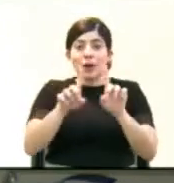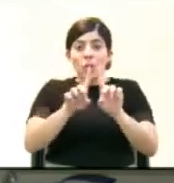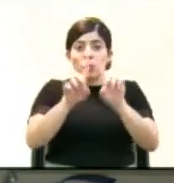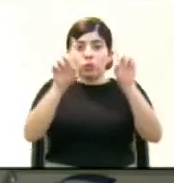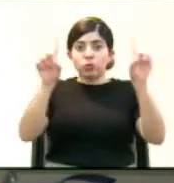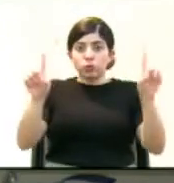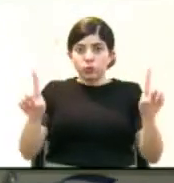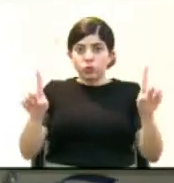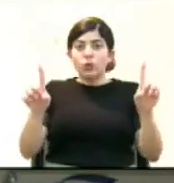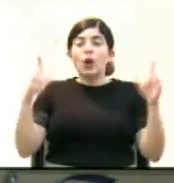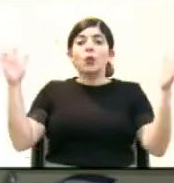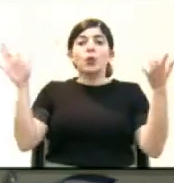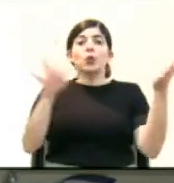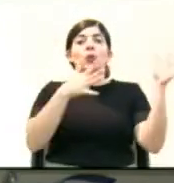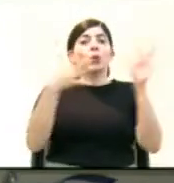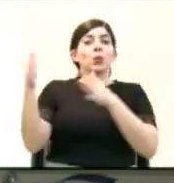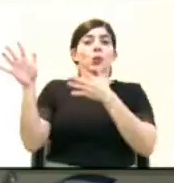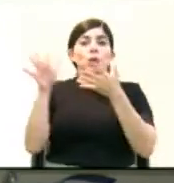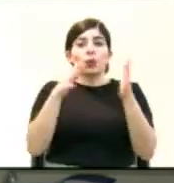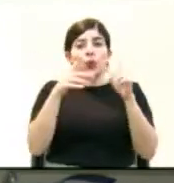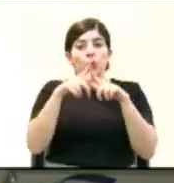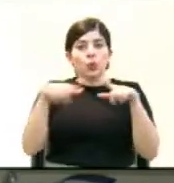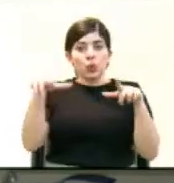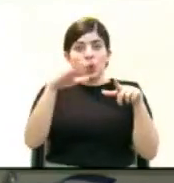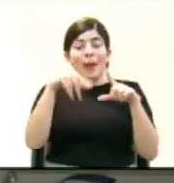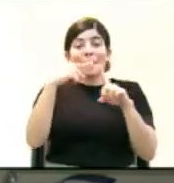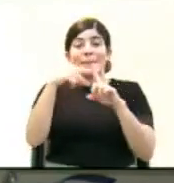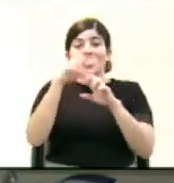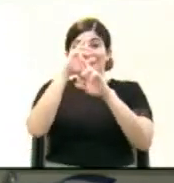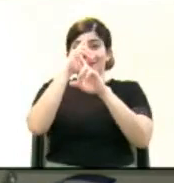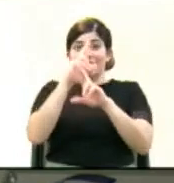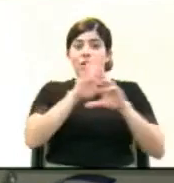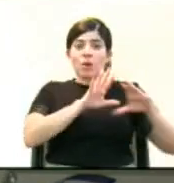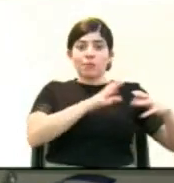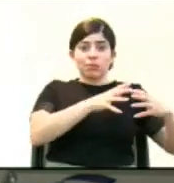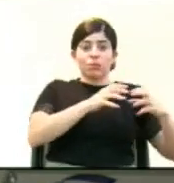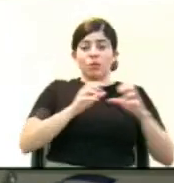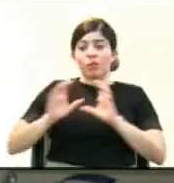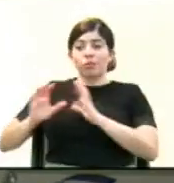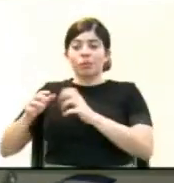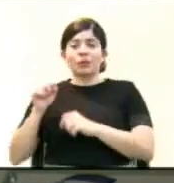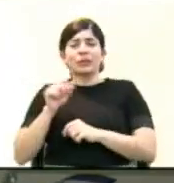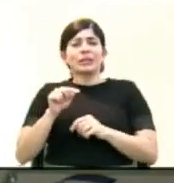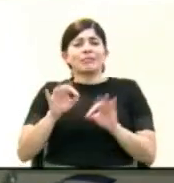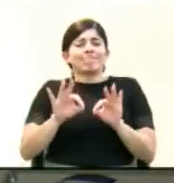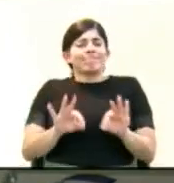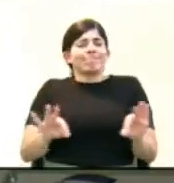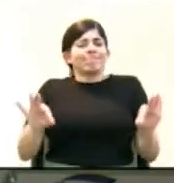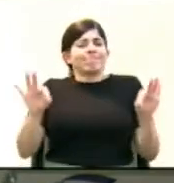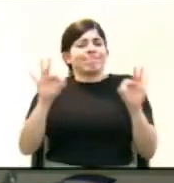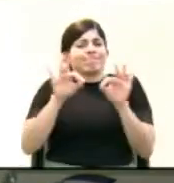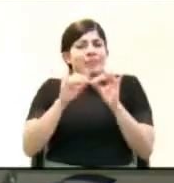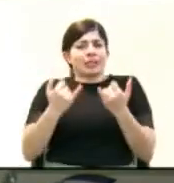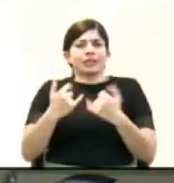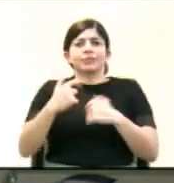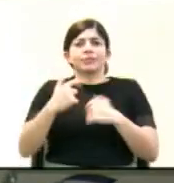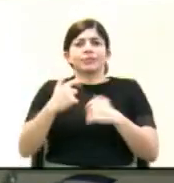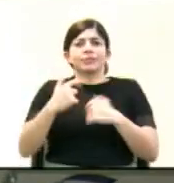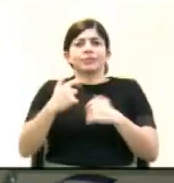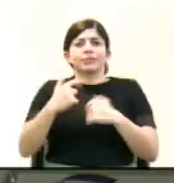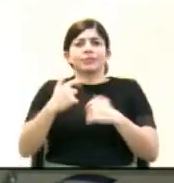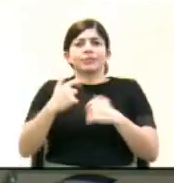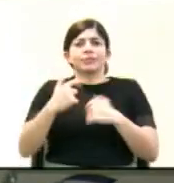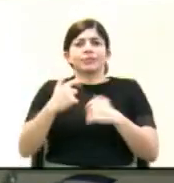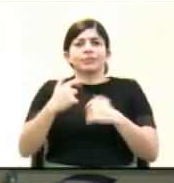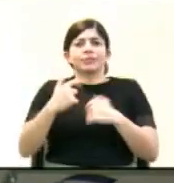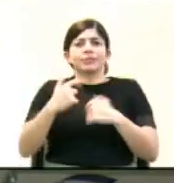físico, la ventilación de espacios cerrados, el respeto a las burbujas sociales son muy relevantes a la fecha,